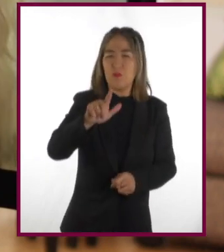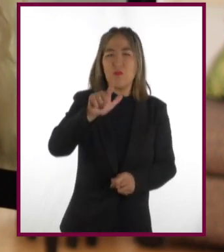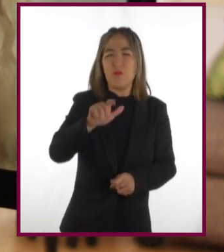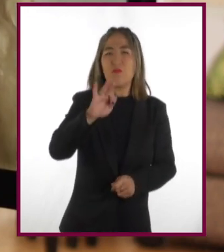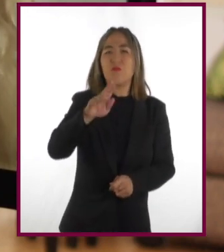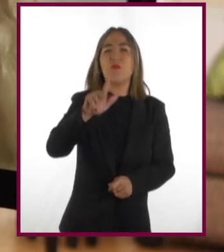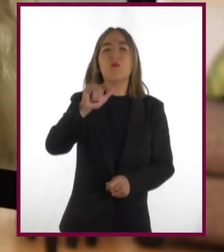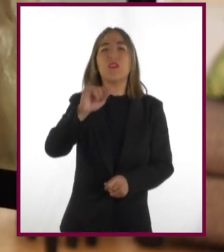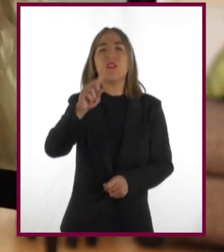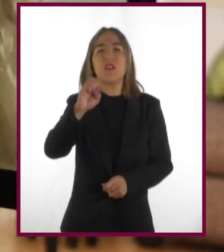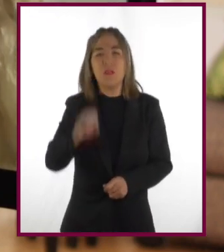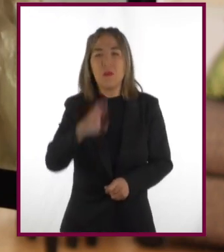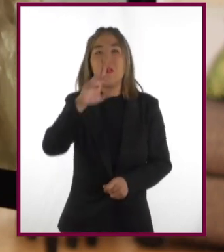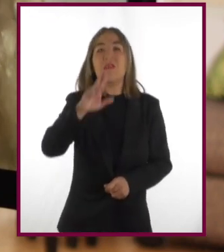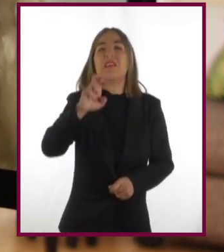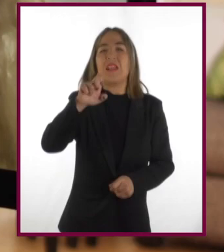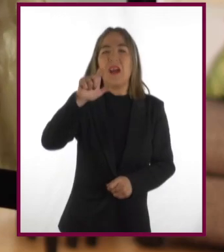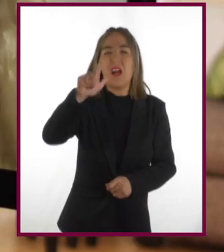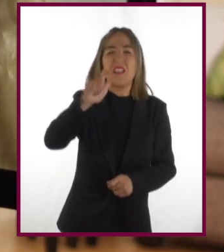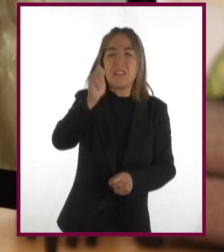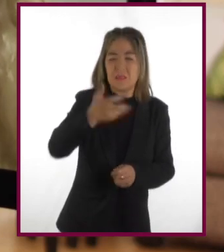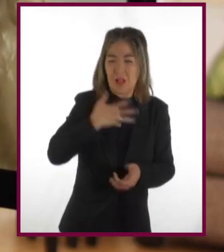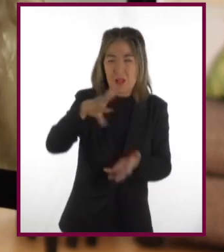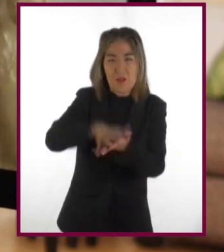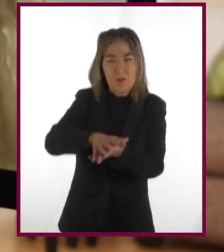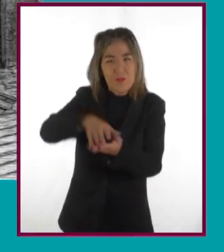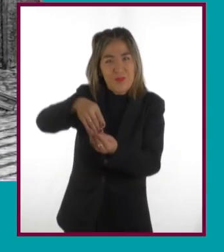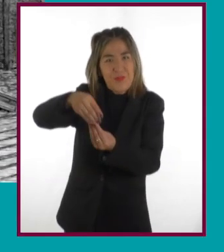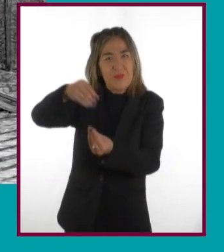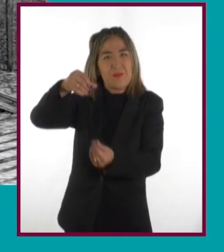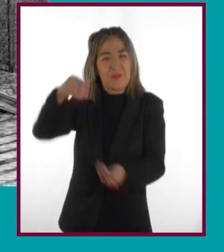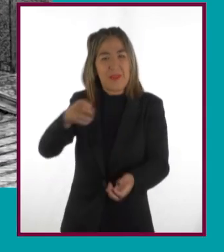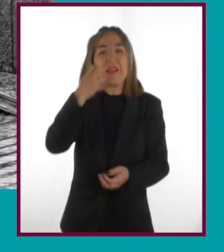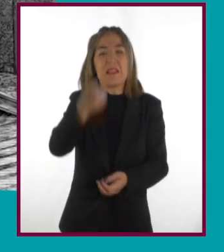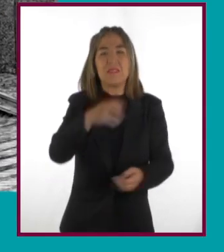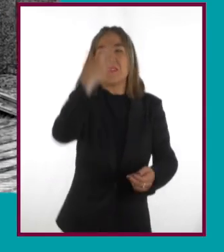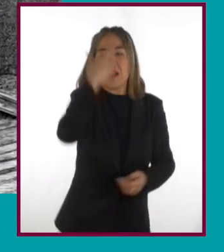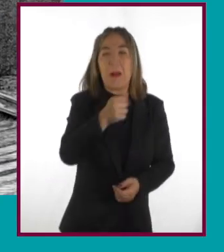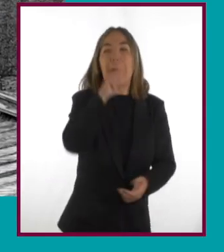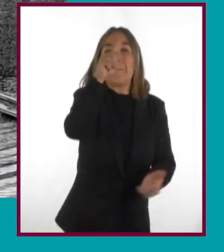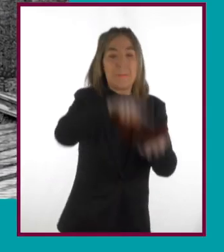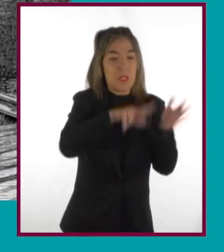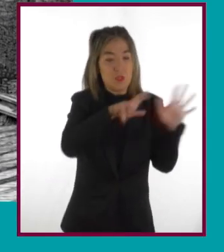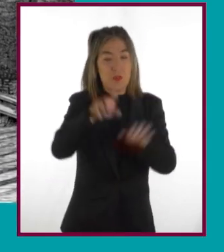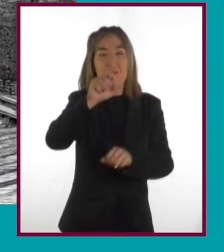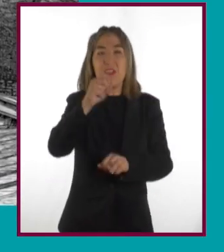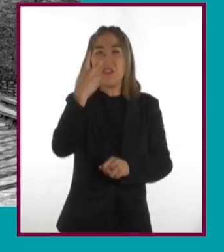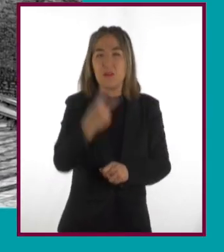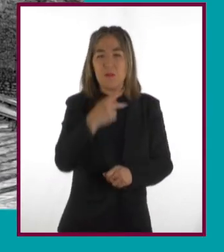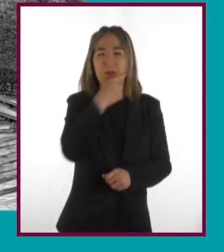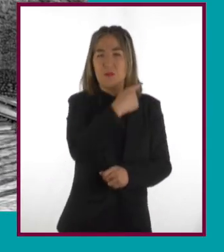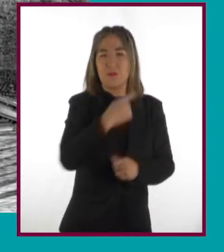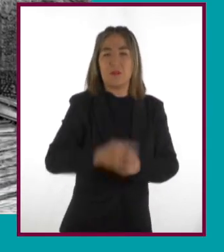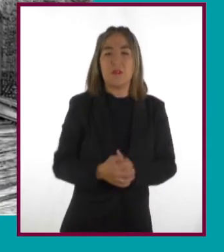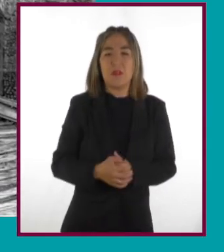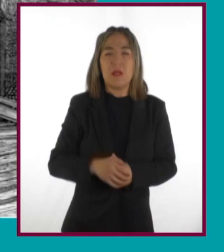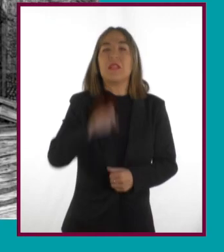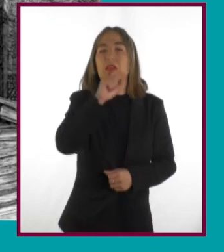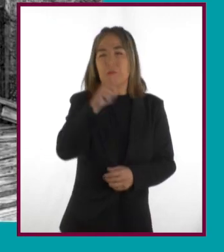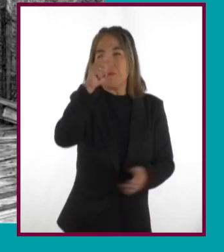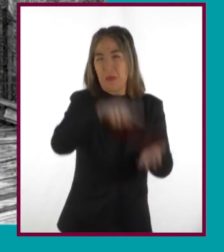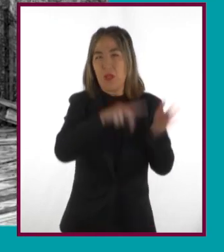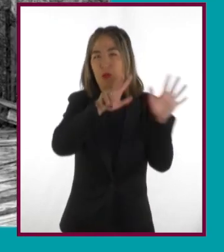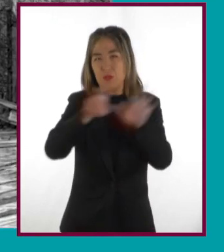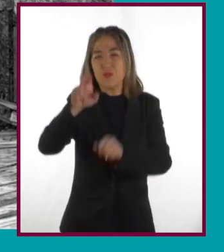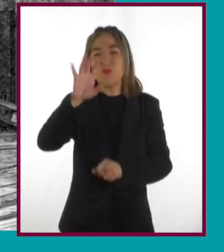tienen viscosidad, entonces emiten un arrastre. Por eso que en 1822 y